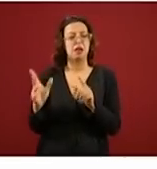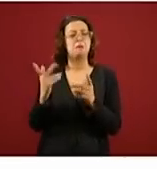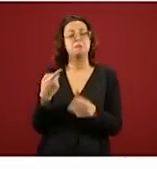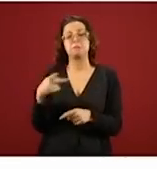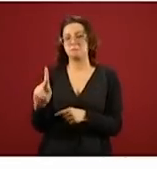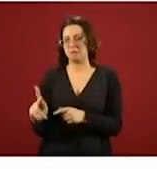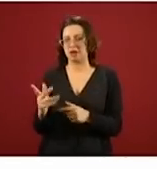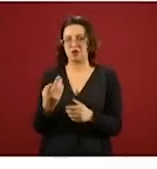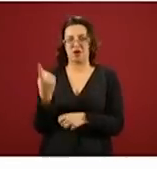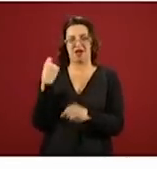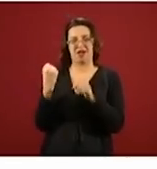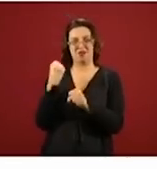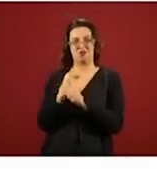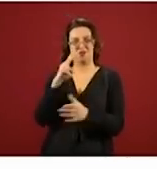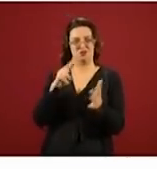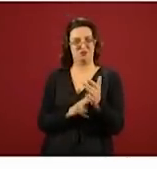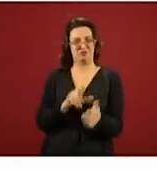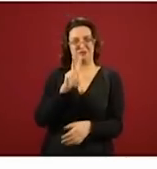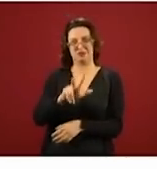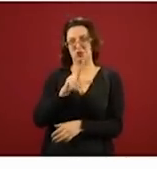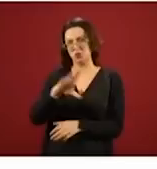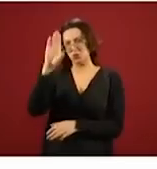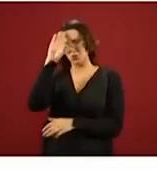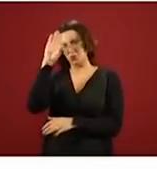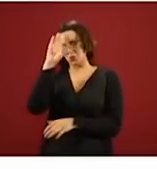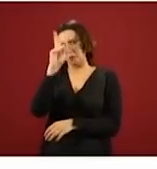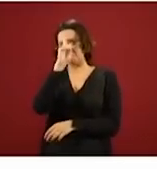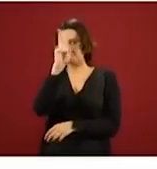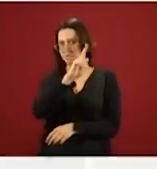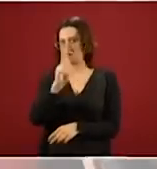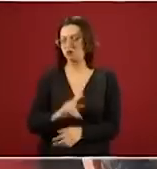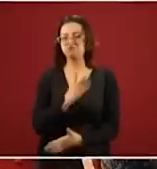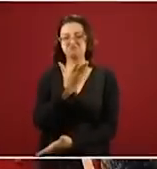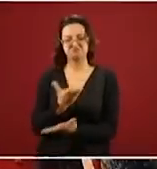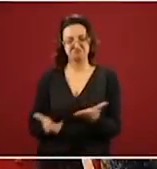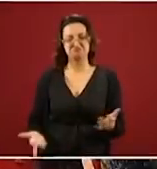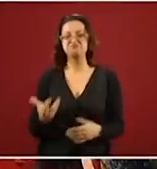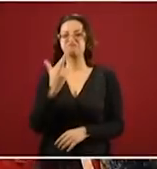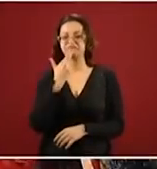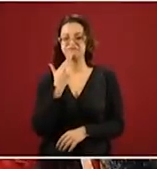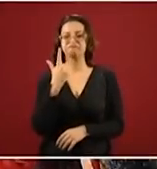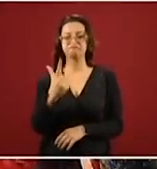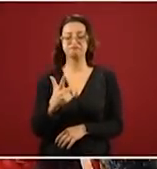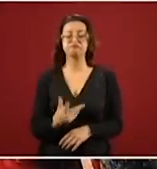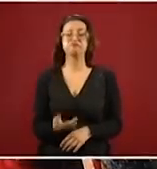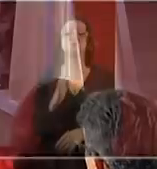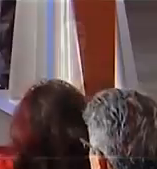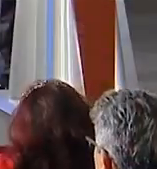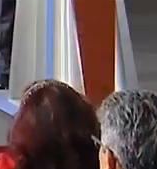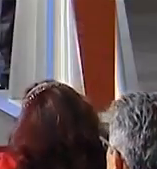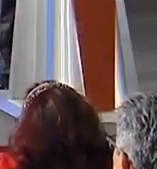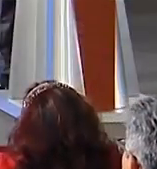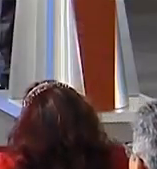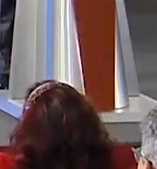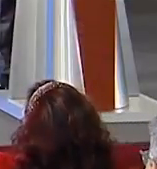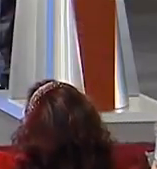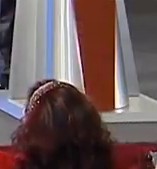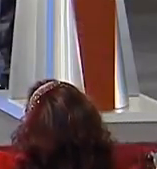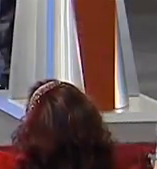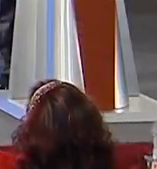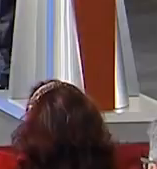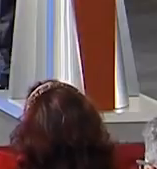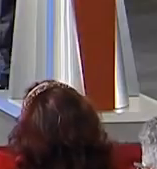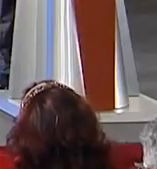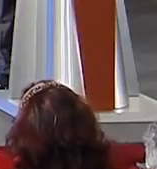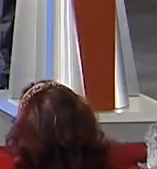estacional del 2000 del 2018 entonces podemos hablar que hay no solo una estabilidad sino incluso